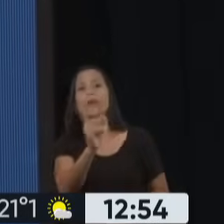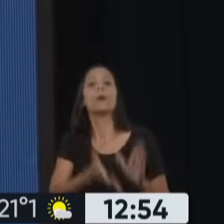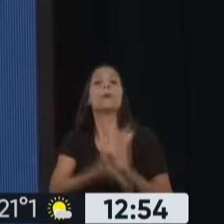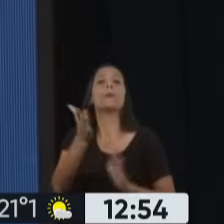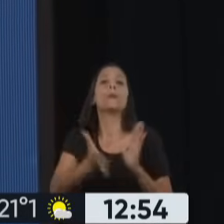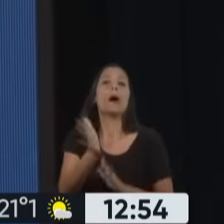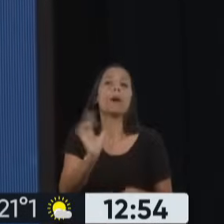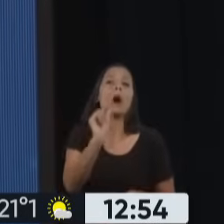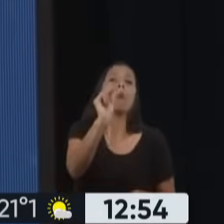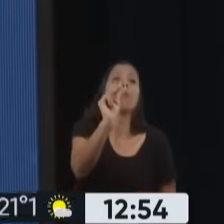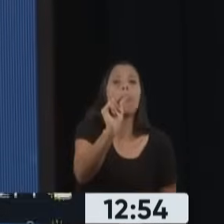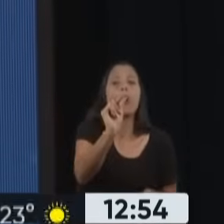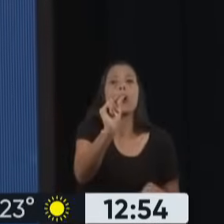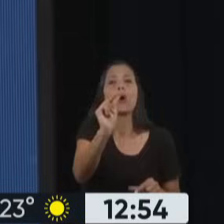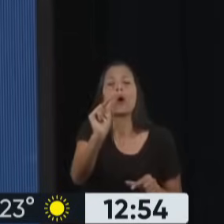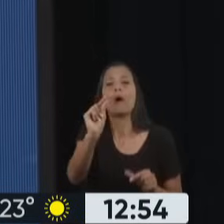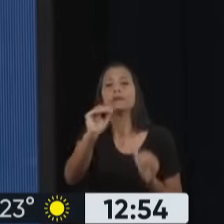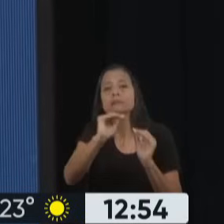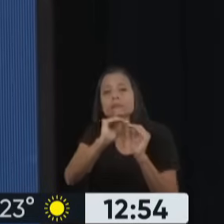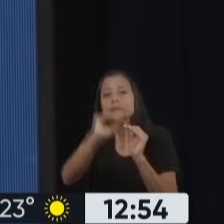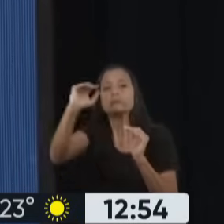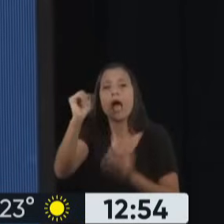una pipita de Nike, pero muy suave.